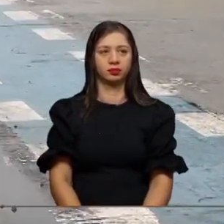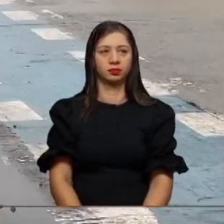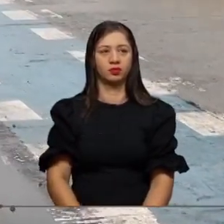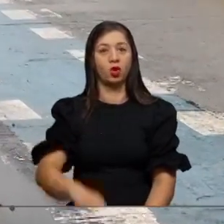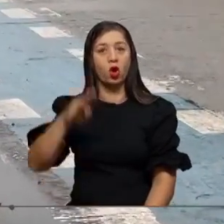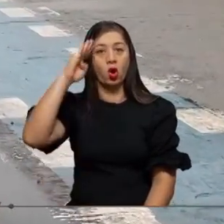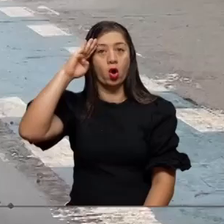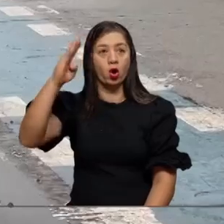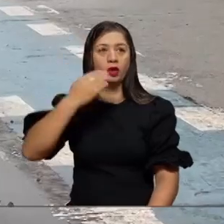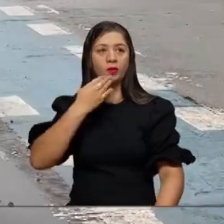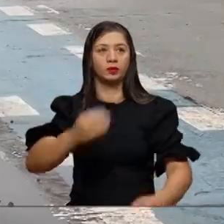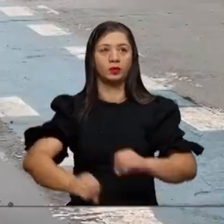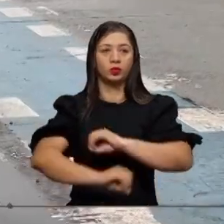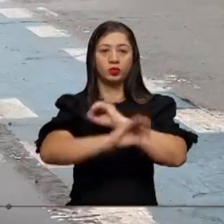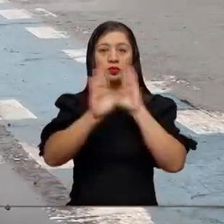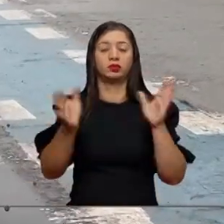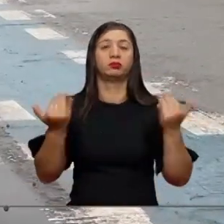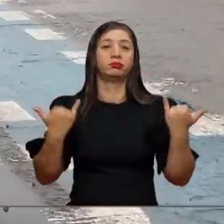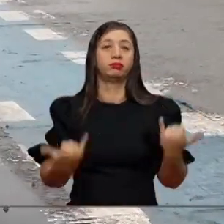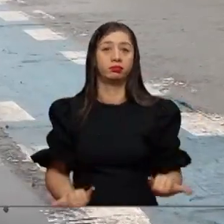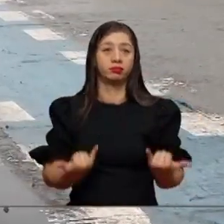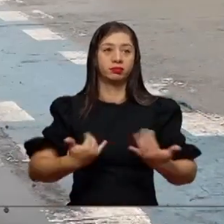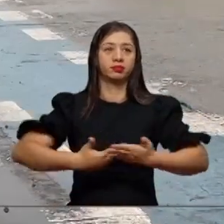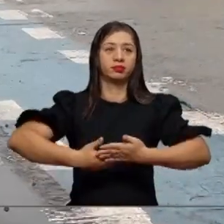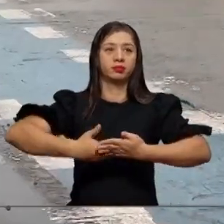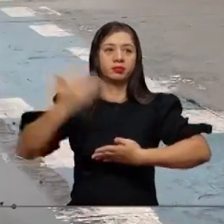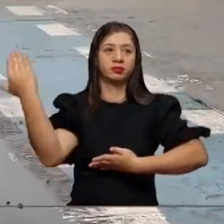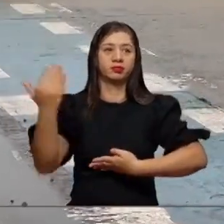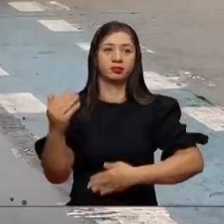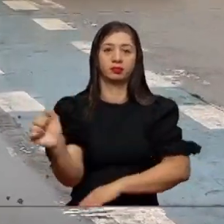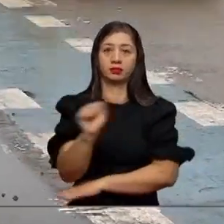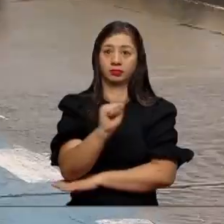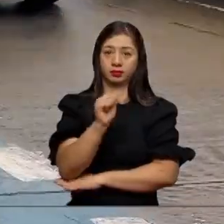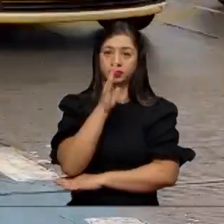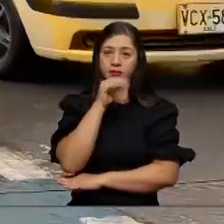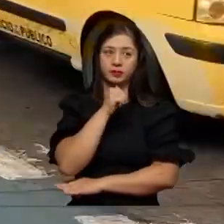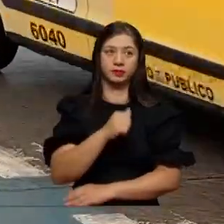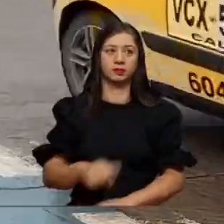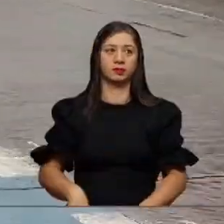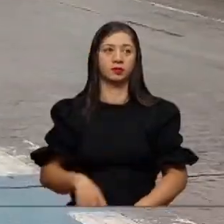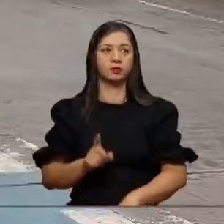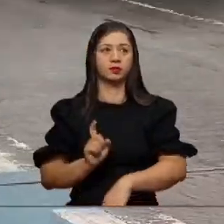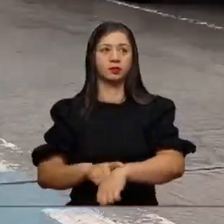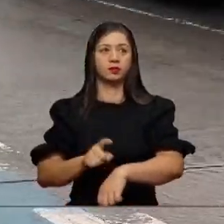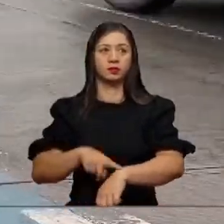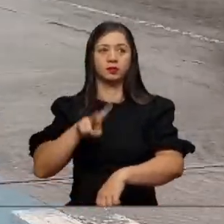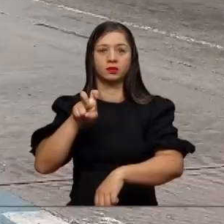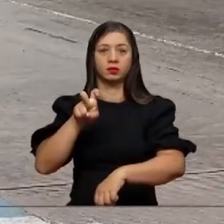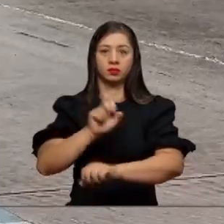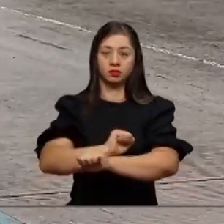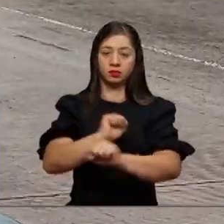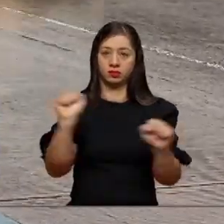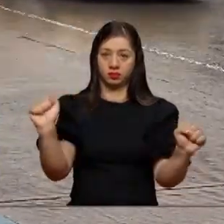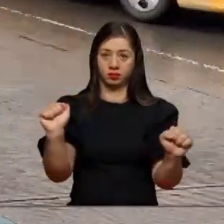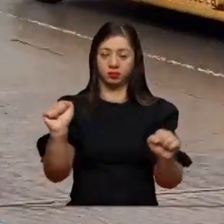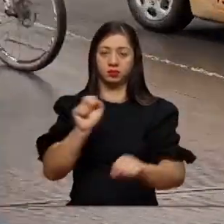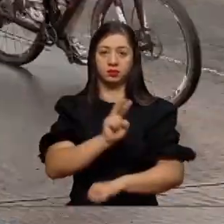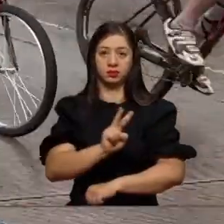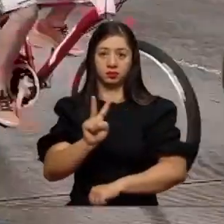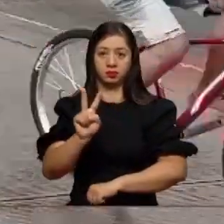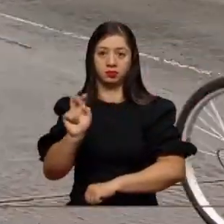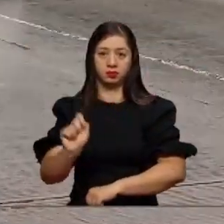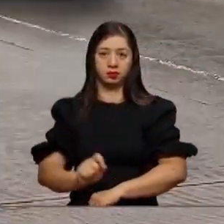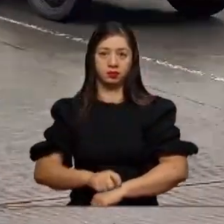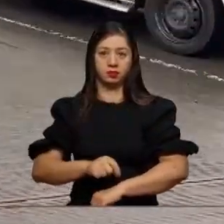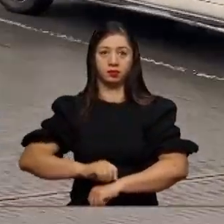Hola Gigi, buenos días. Pues nosotros ya iniciamos esta jornada del día sin carro, son exactamente las 7 de la mañana, 22 minutos. Estoy